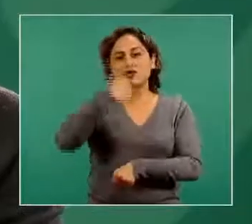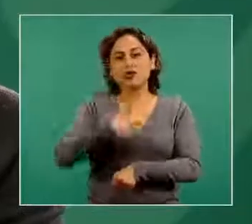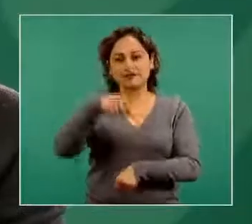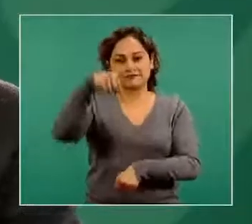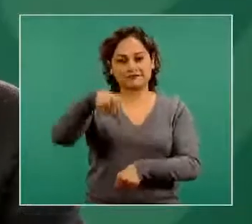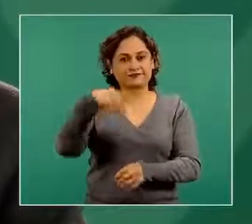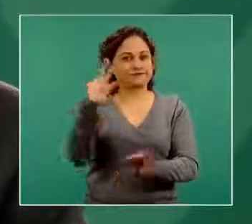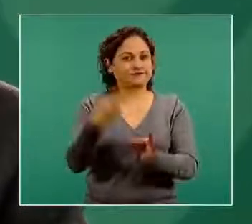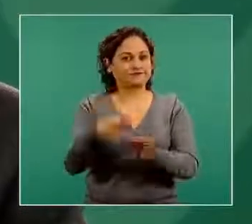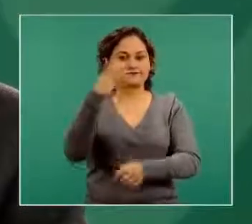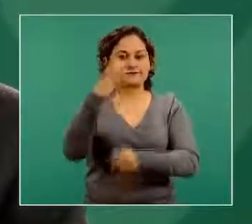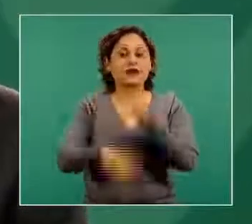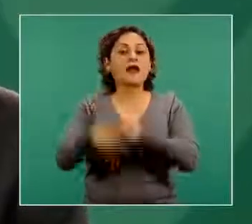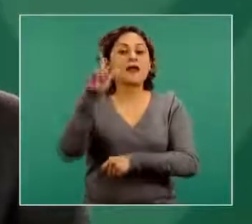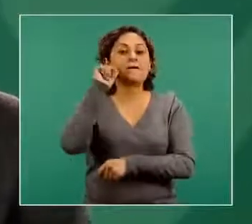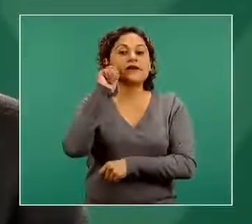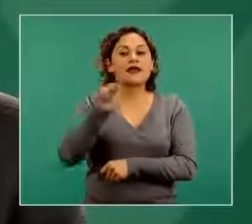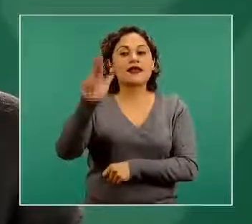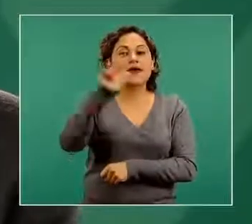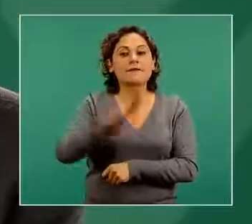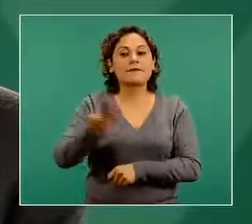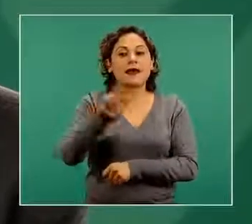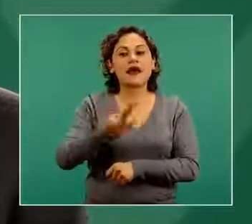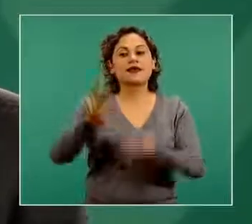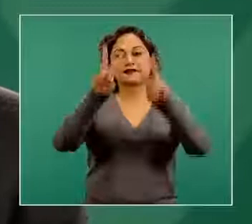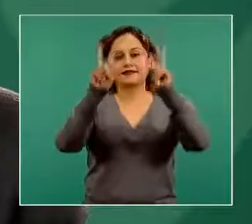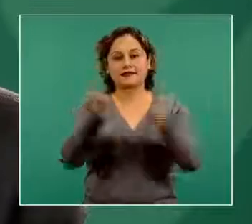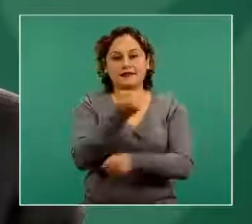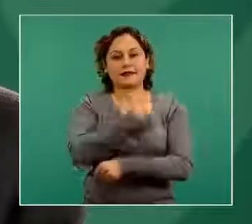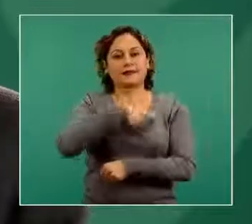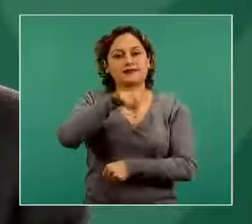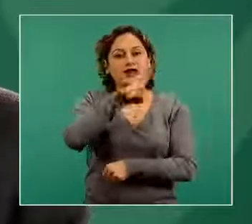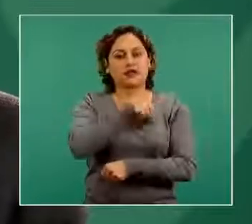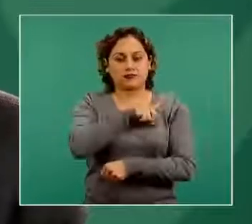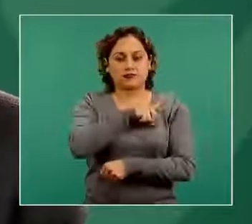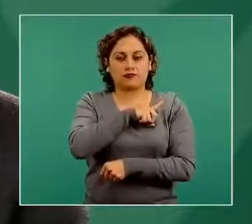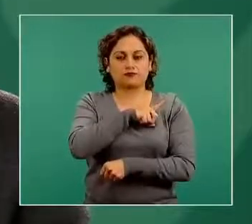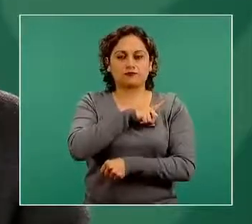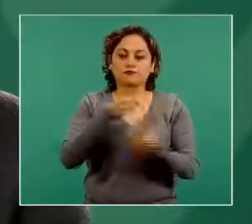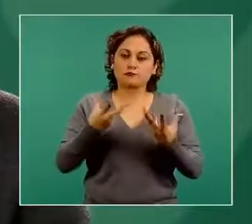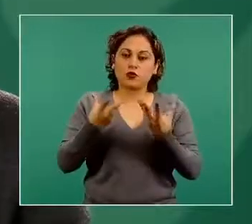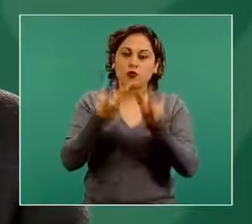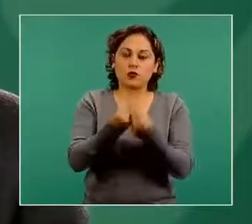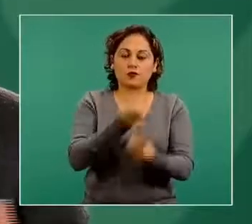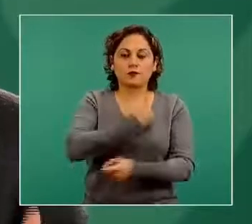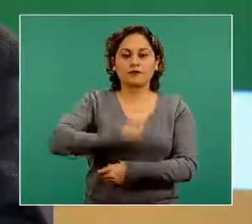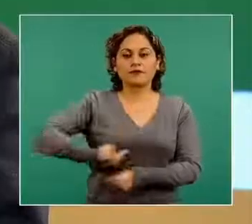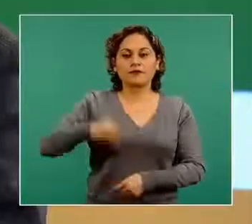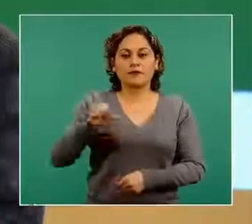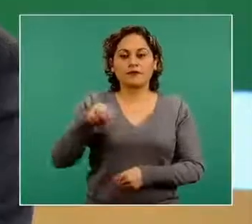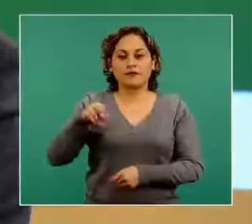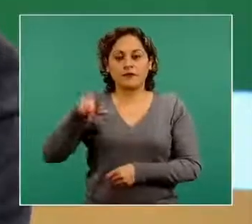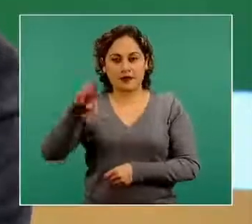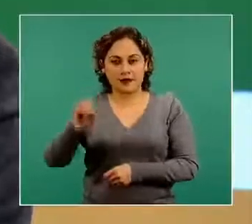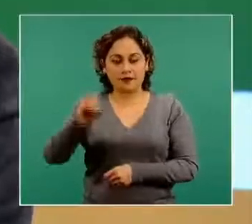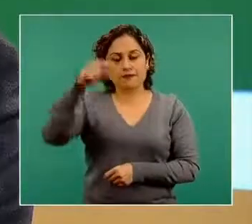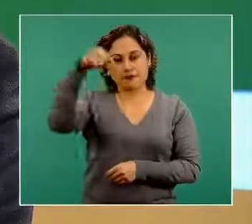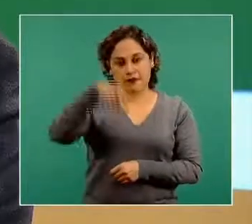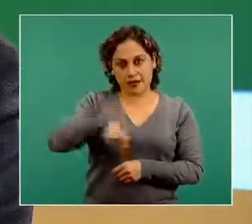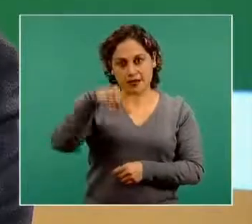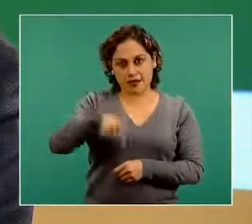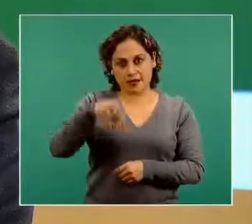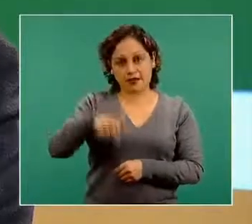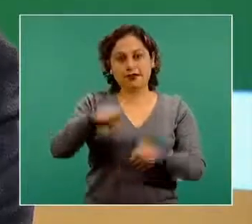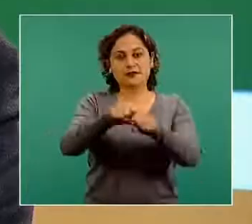terminamos, mañana es martes de la salud, martes del pulso de la salud. Estaremos acompañando al presidente López Obrador aquí en la sala